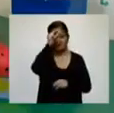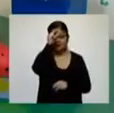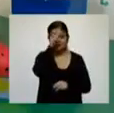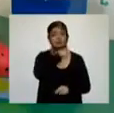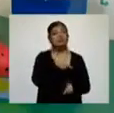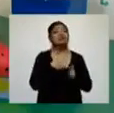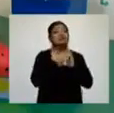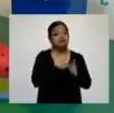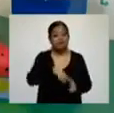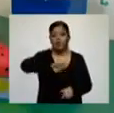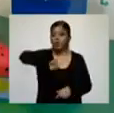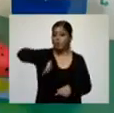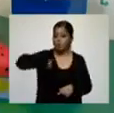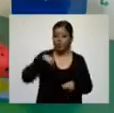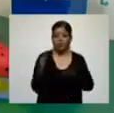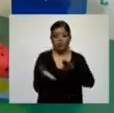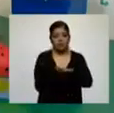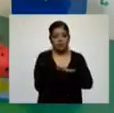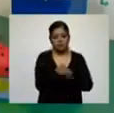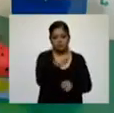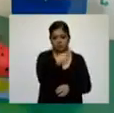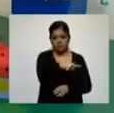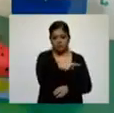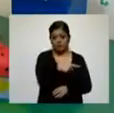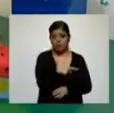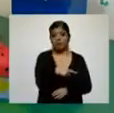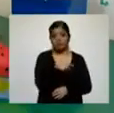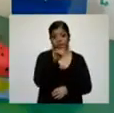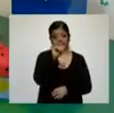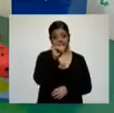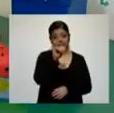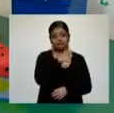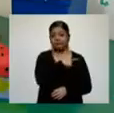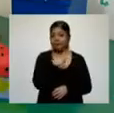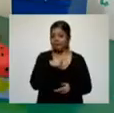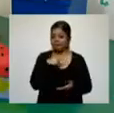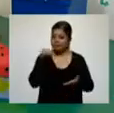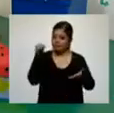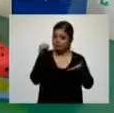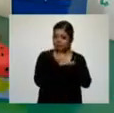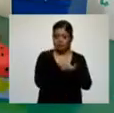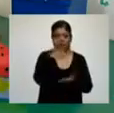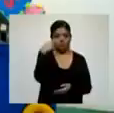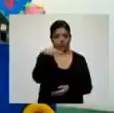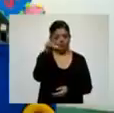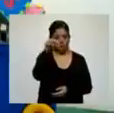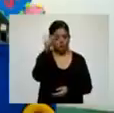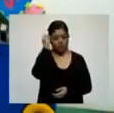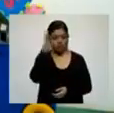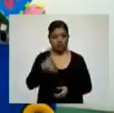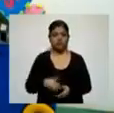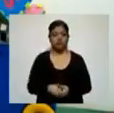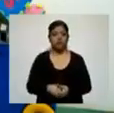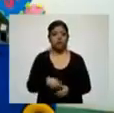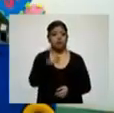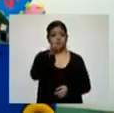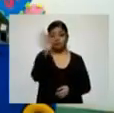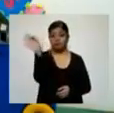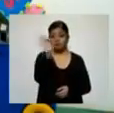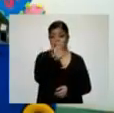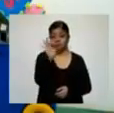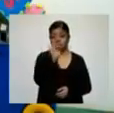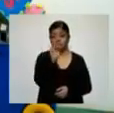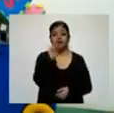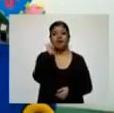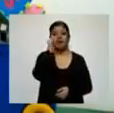seguir guardando sus trabajos en su carpeta. Eso sí, hay que ponerle nombre. Si tienes tu álbum